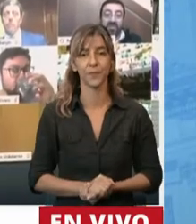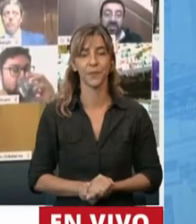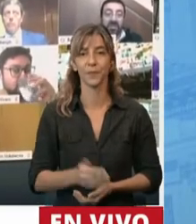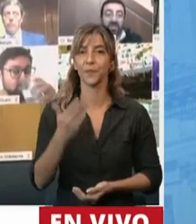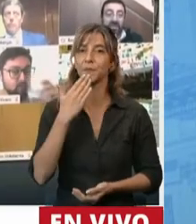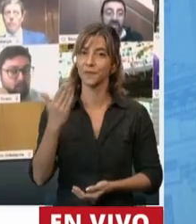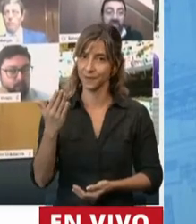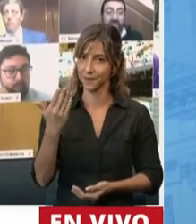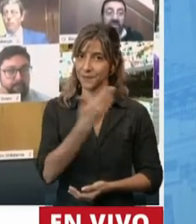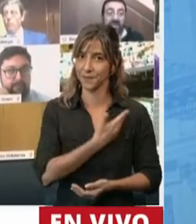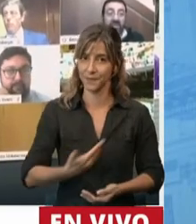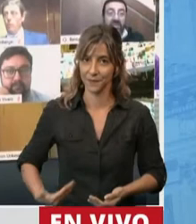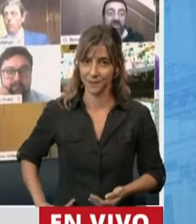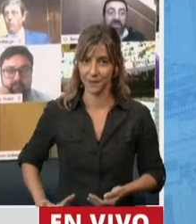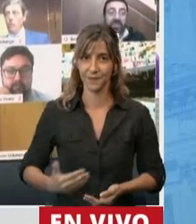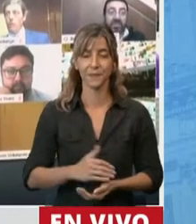Gracias, presidente.